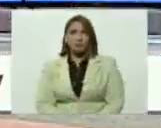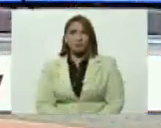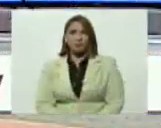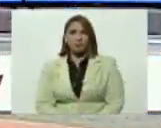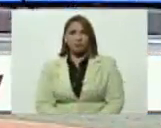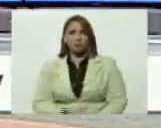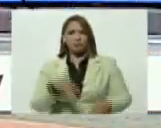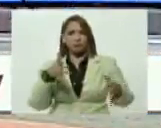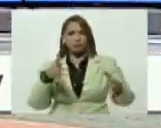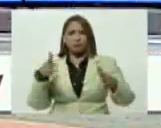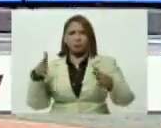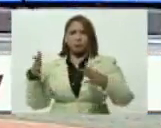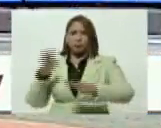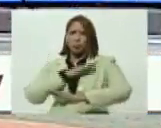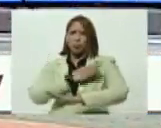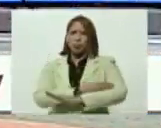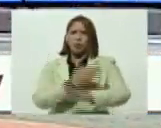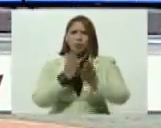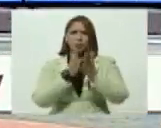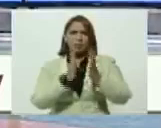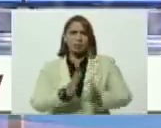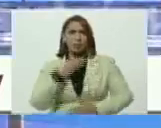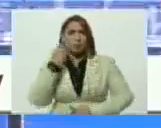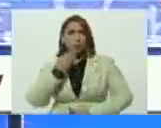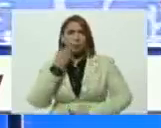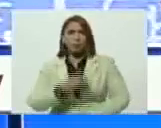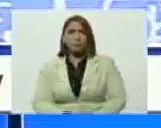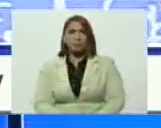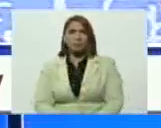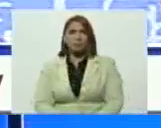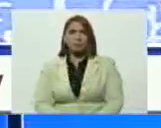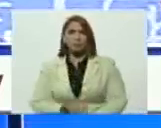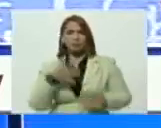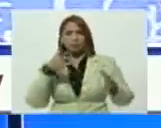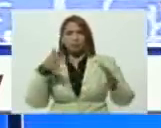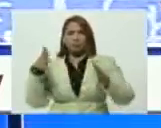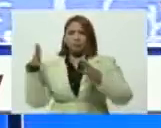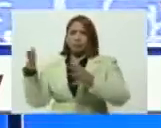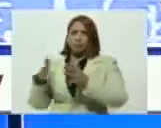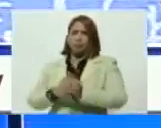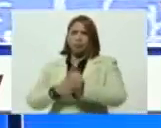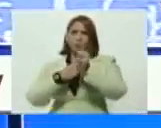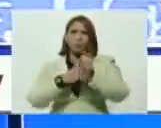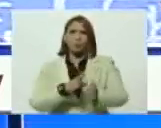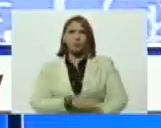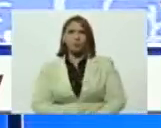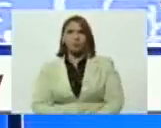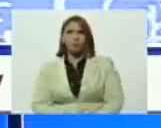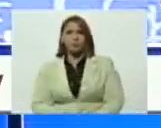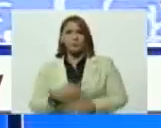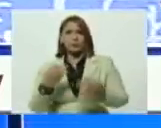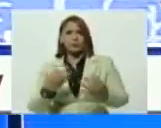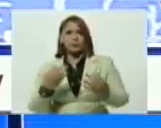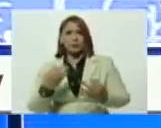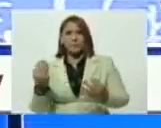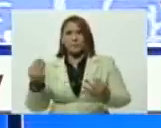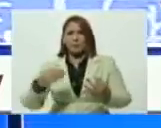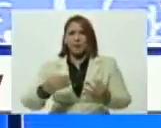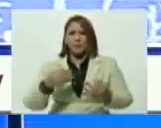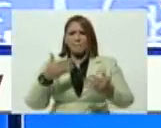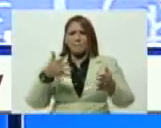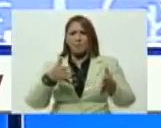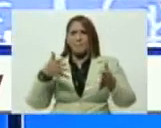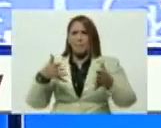Forjar el poder estudiantil, el poder juvenil y forjar el liderazgo. Cada vez más formar y